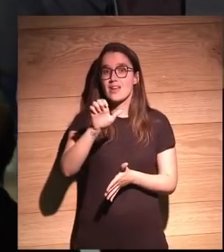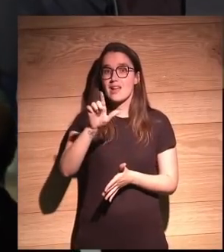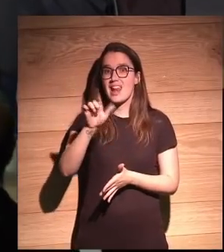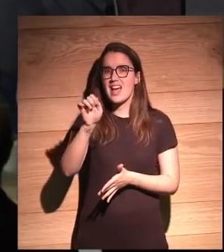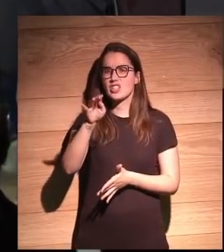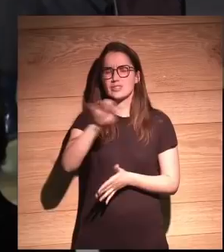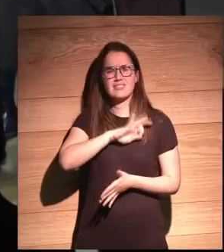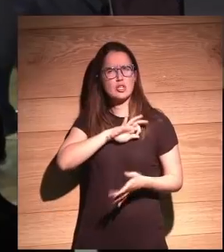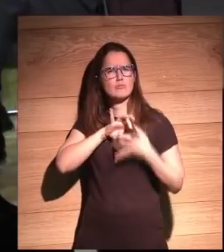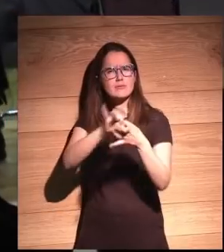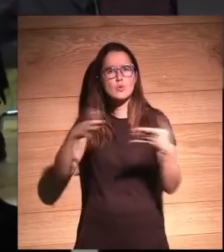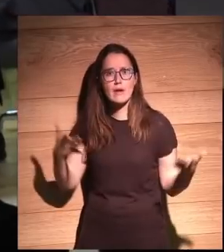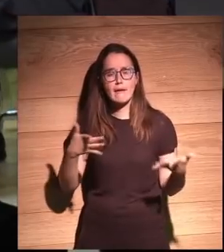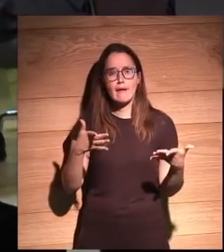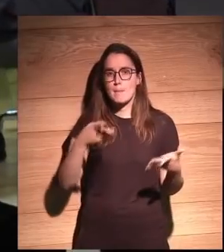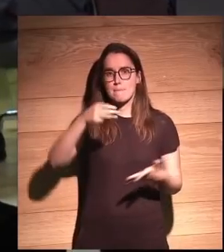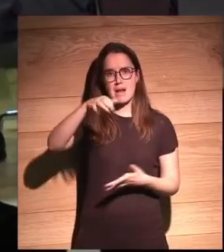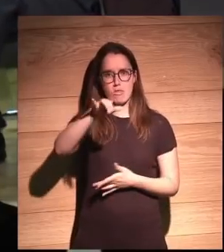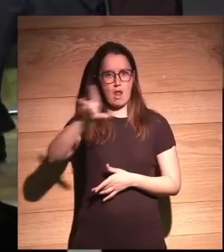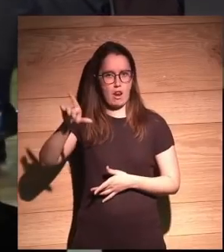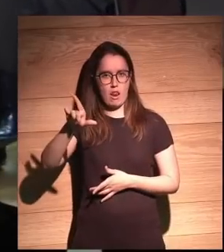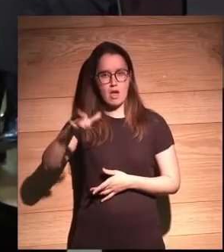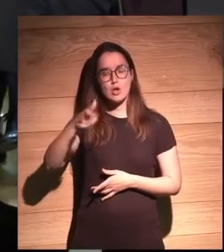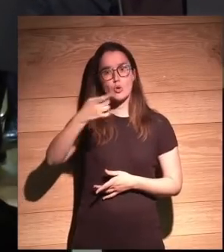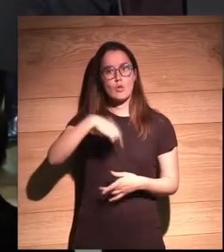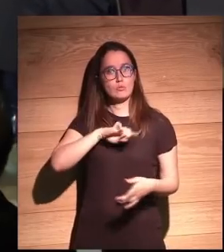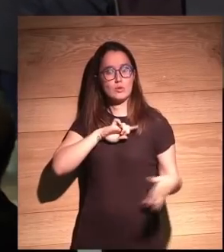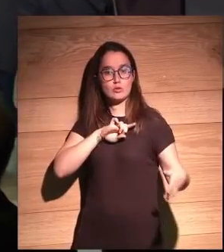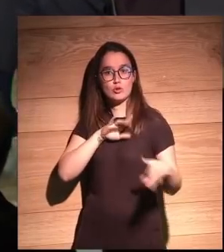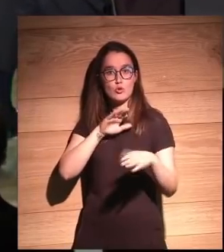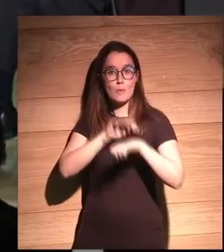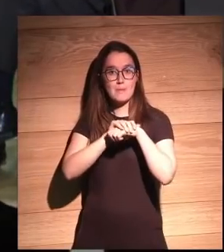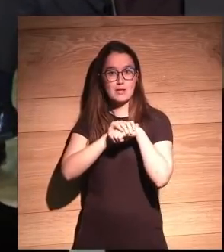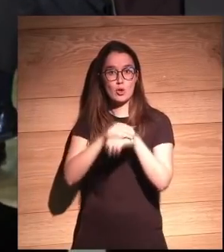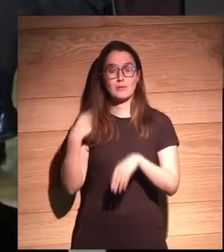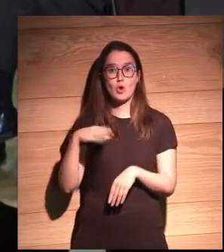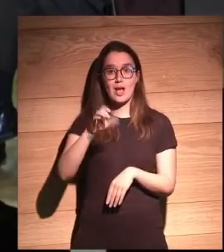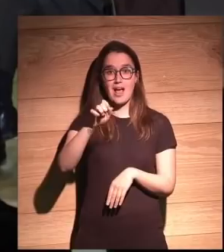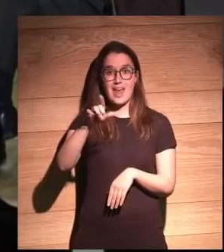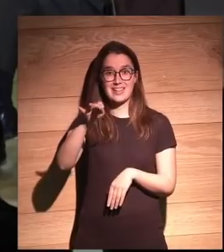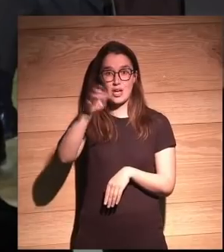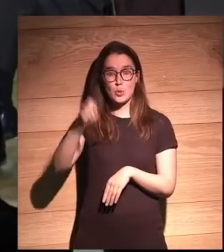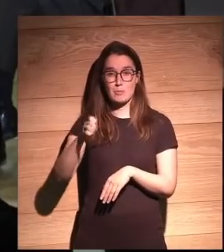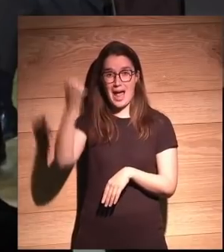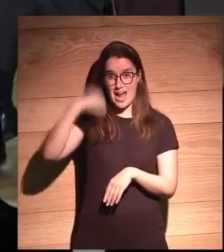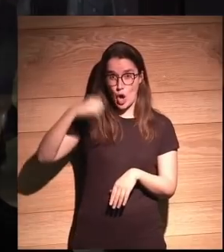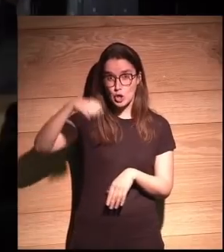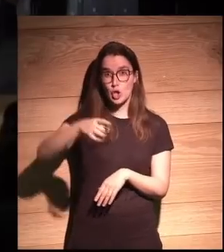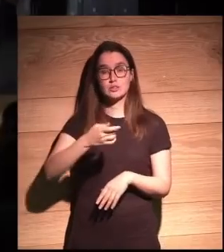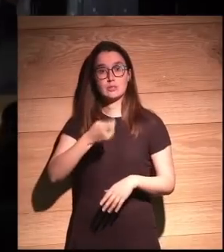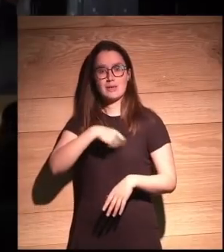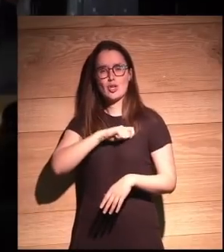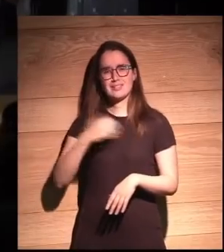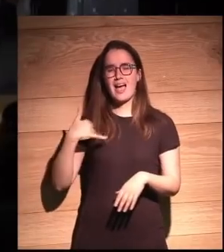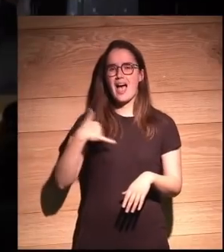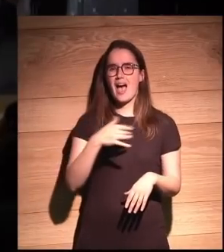tiene que ver este señor? Hombre, este es el gran Marcial. Marcial era uno de nuestros paisanos de Calatayud. Los hispanos ya teníamos acento